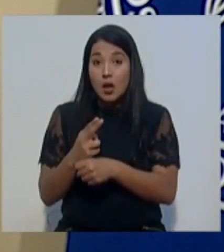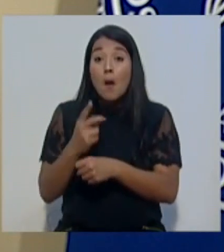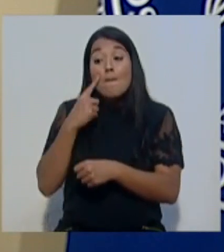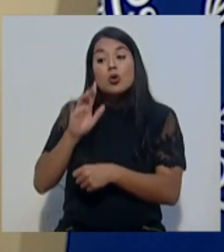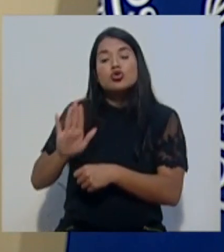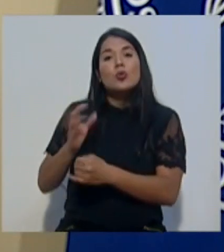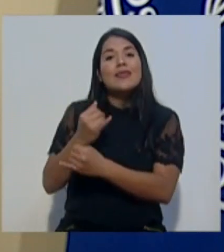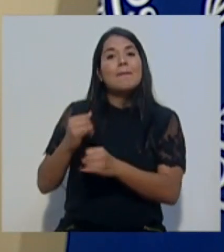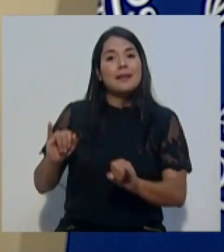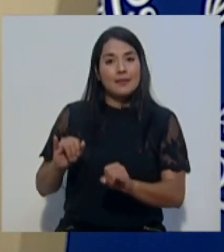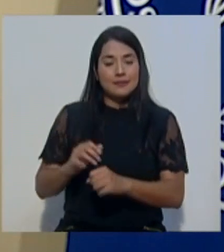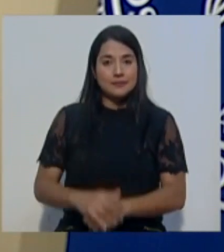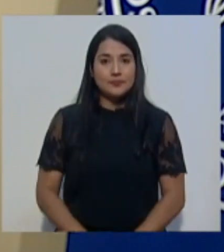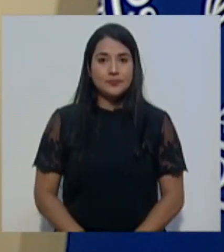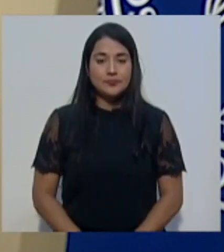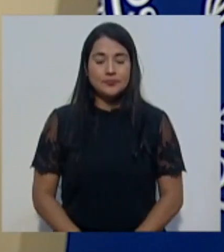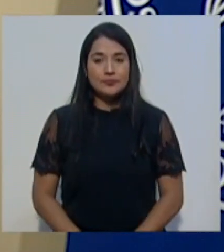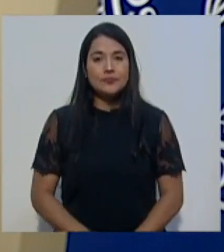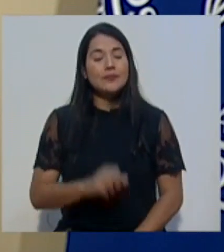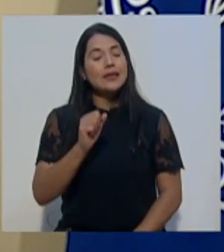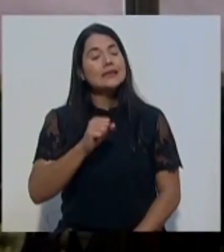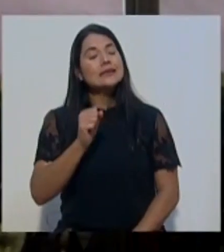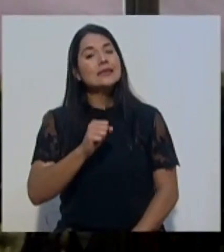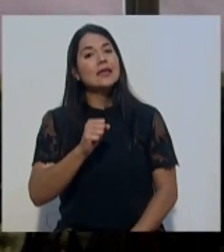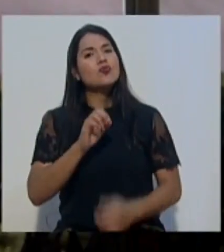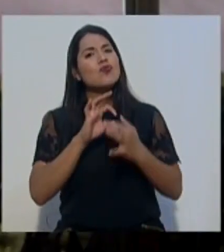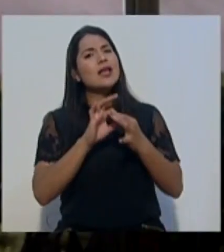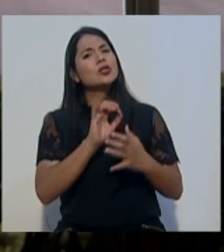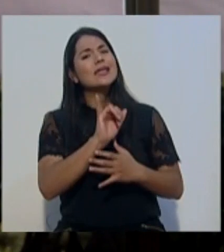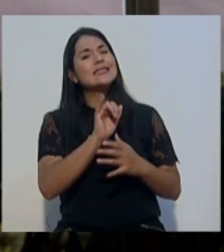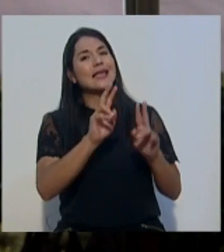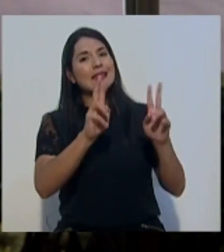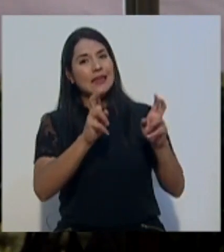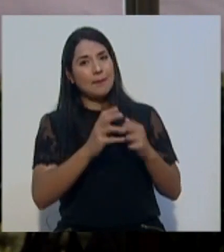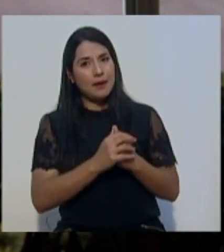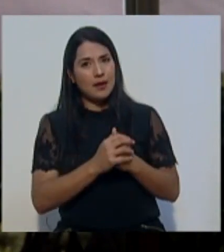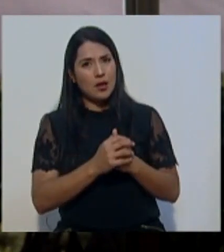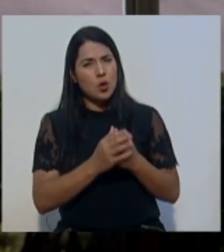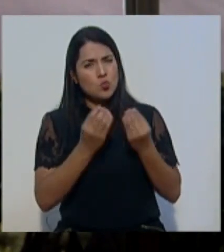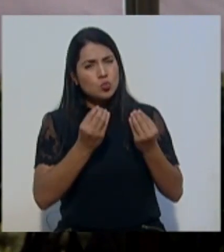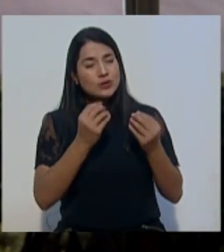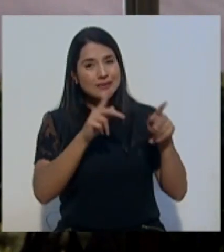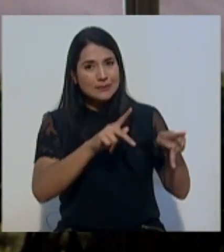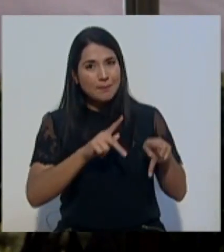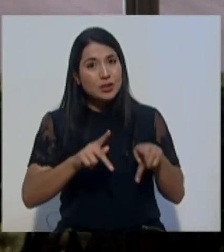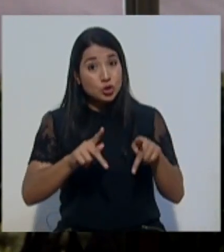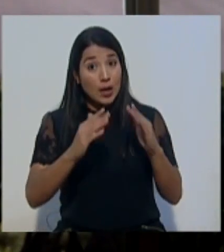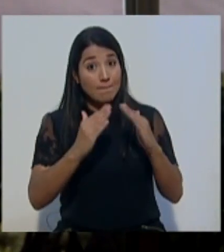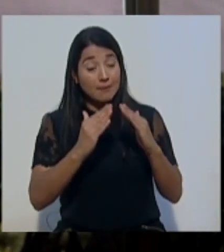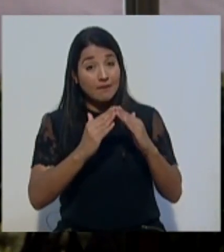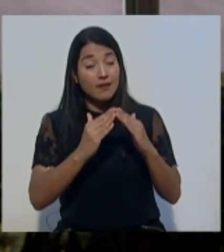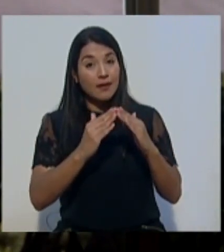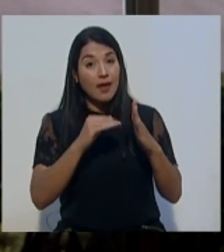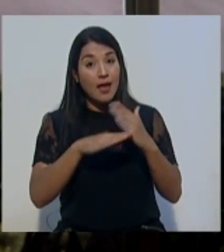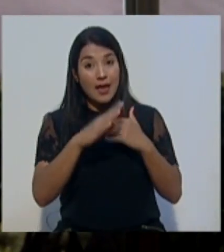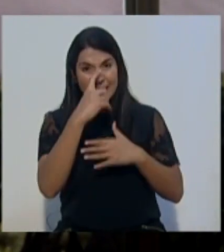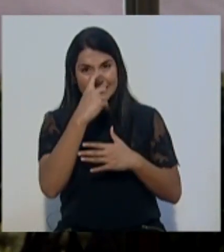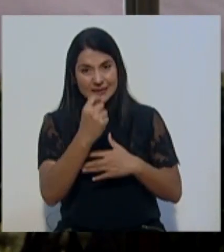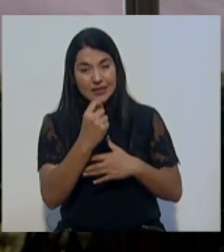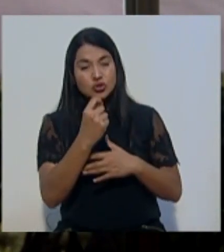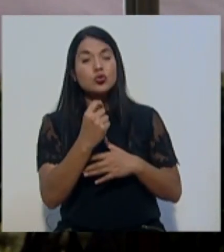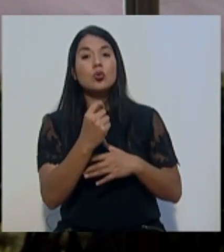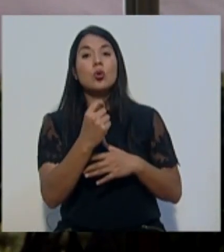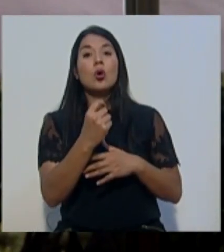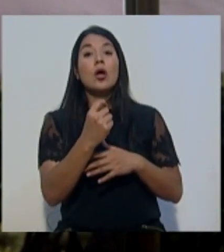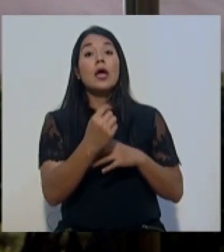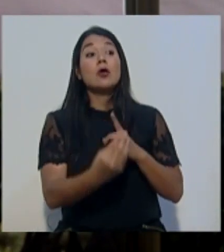autonomía municipal. Sí, sobre ese mismo tema, muchos vecinos nos han escrito a Mundo